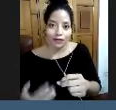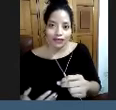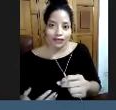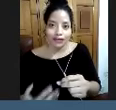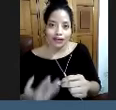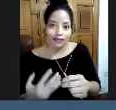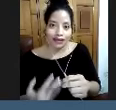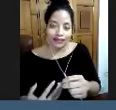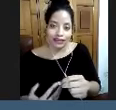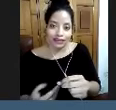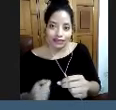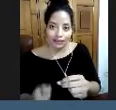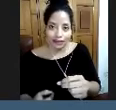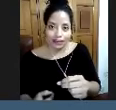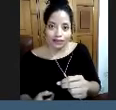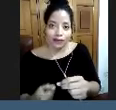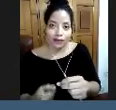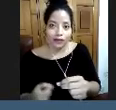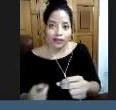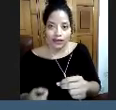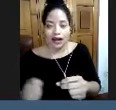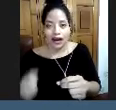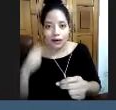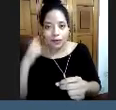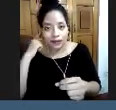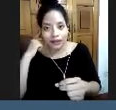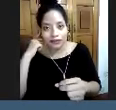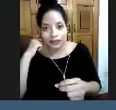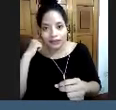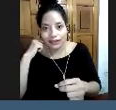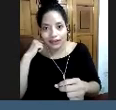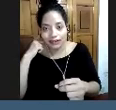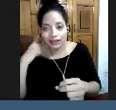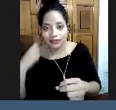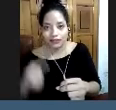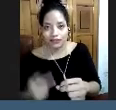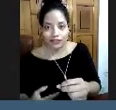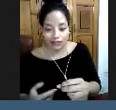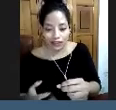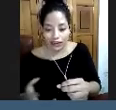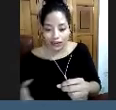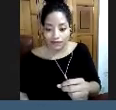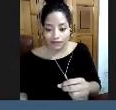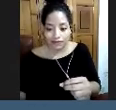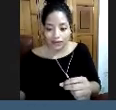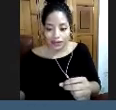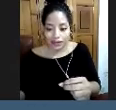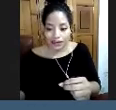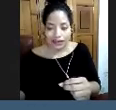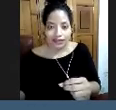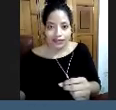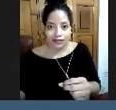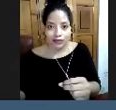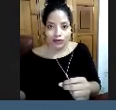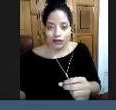hemos convertido en maestras y en maestros para poder acompañar a nuestras hijas y a nuestros hijos